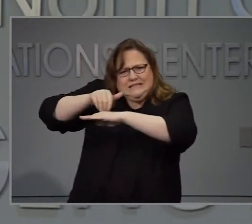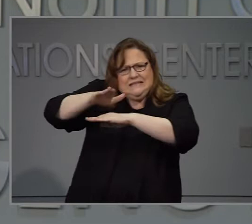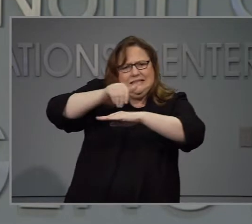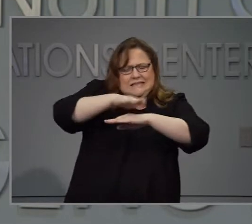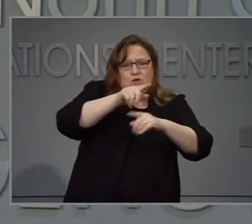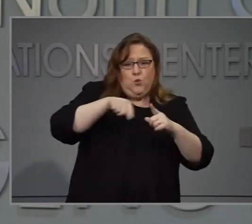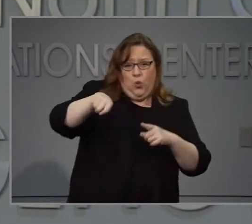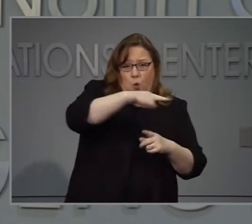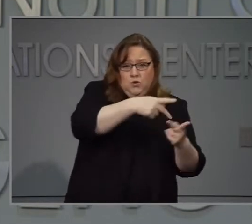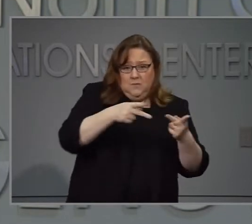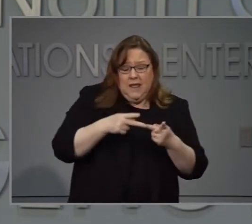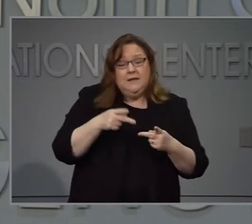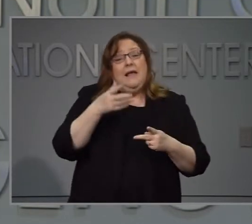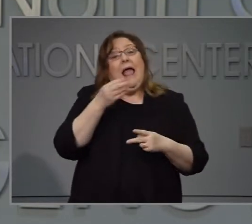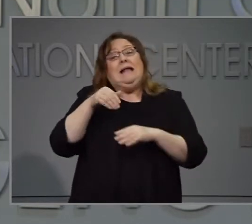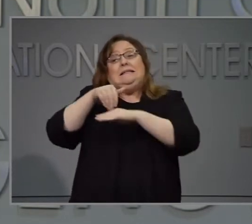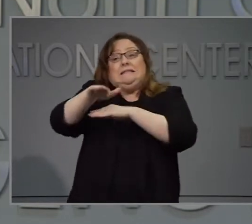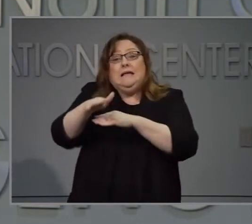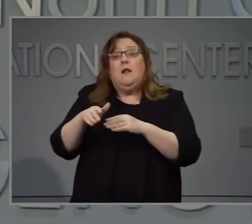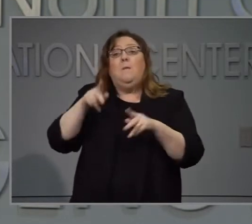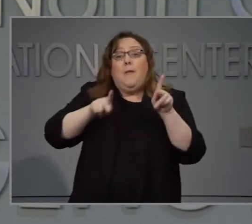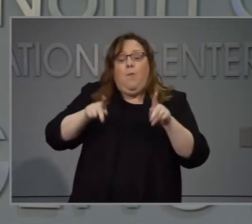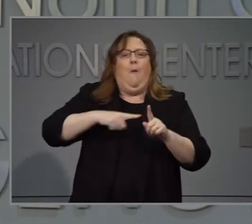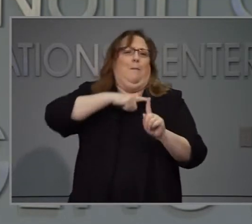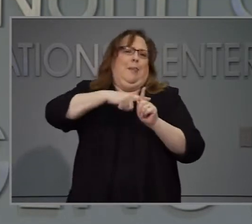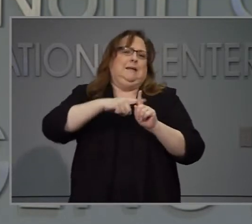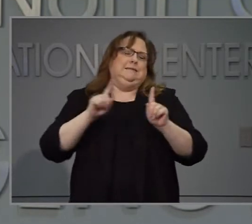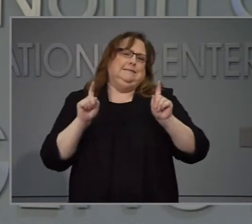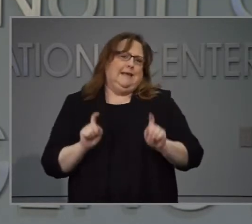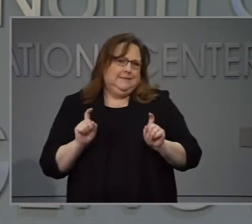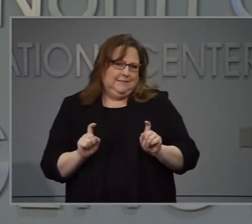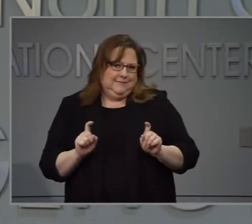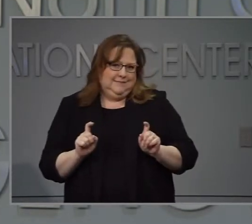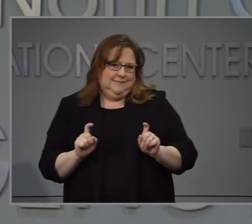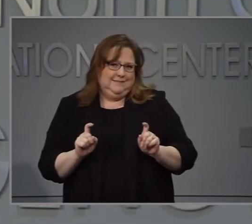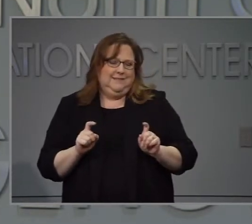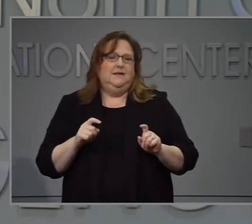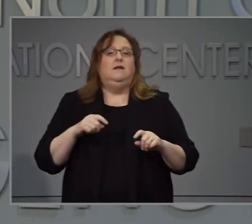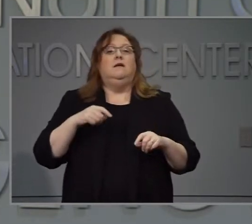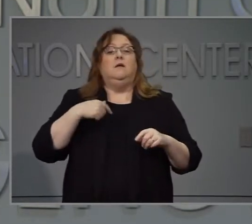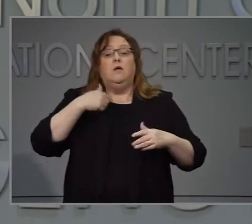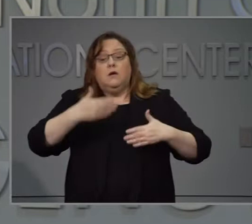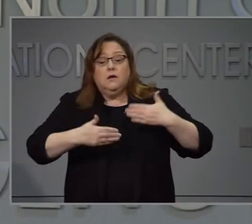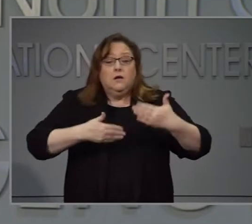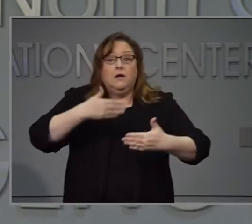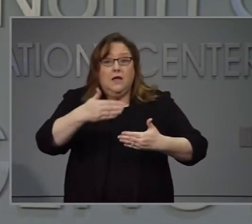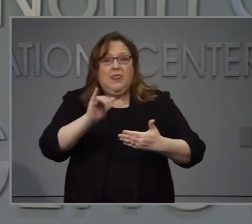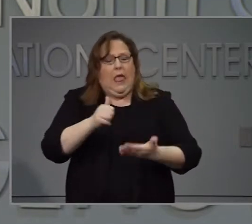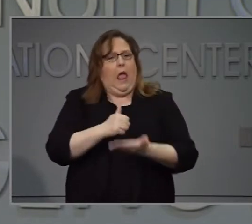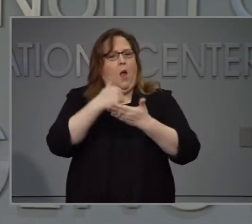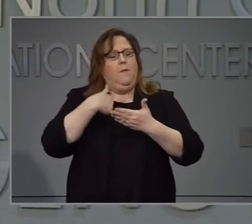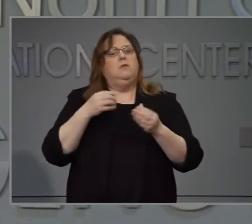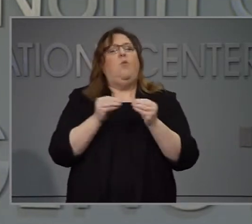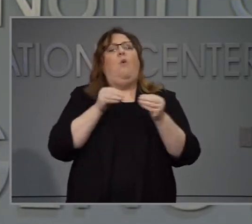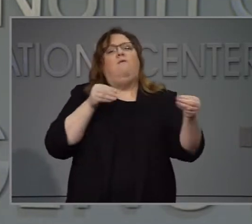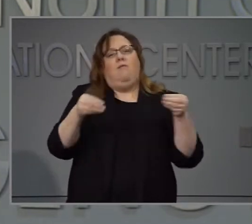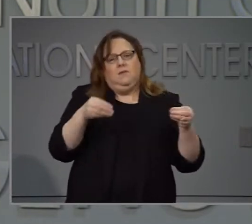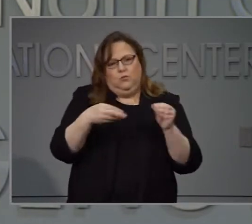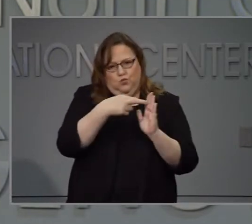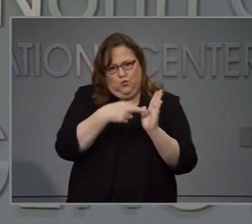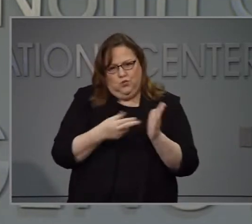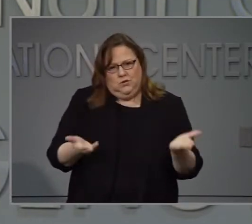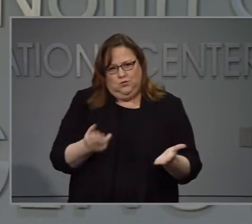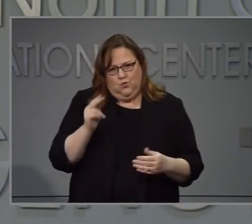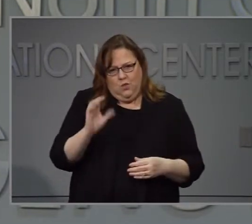vamos a ver más vamos a aumentar el personal e implementar más pruebas es entre